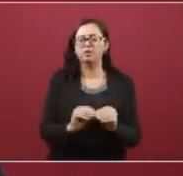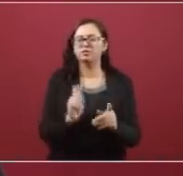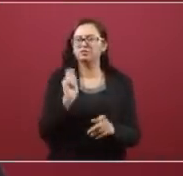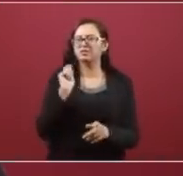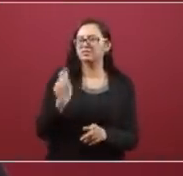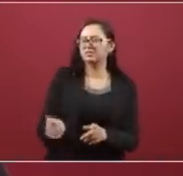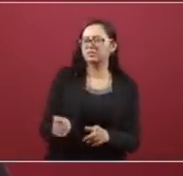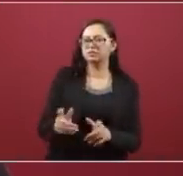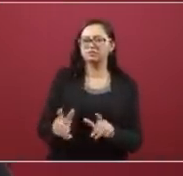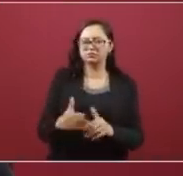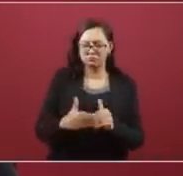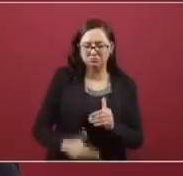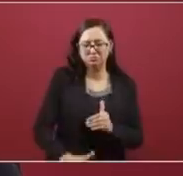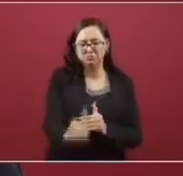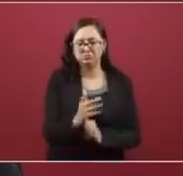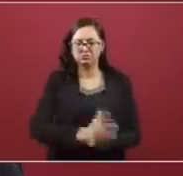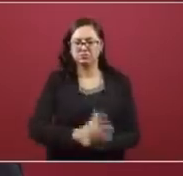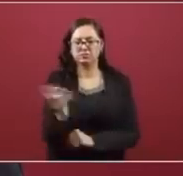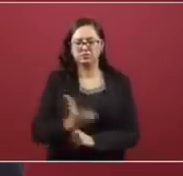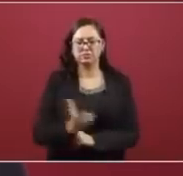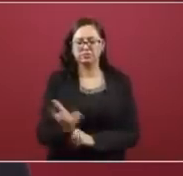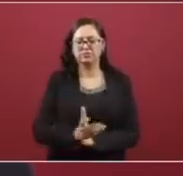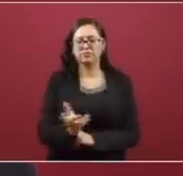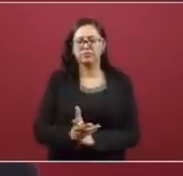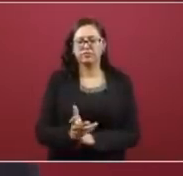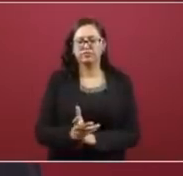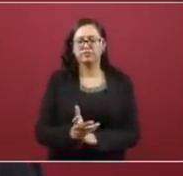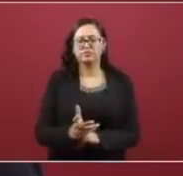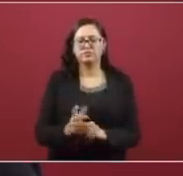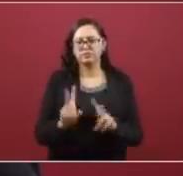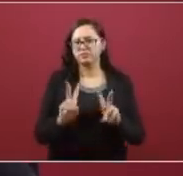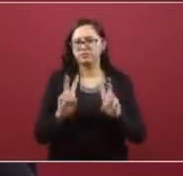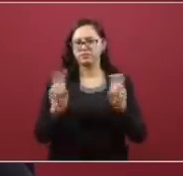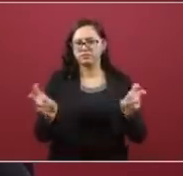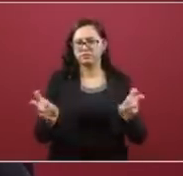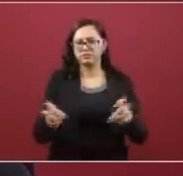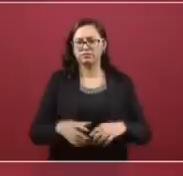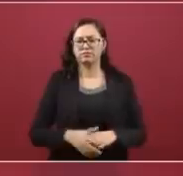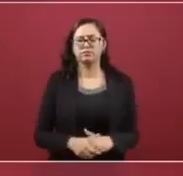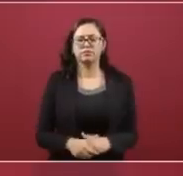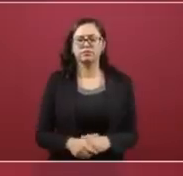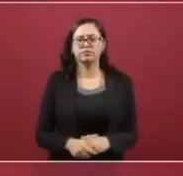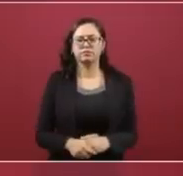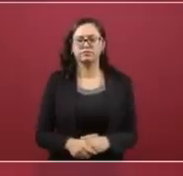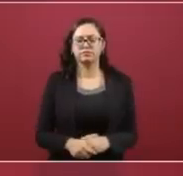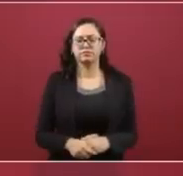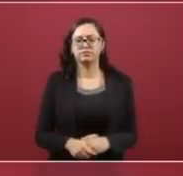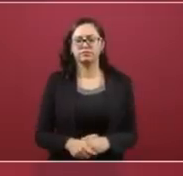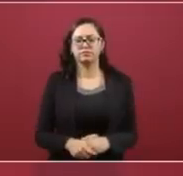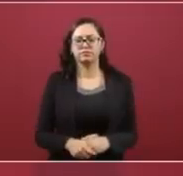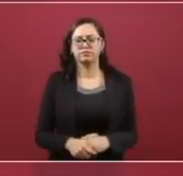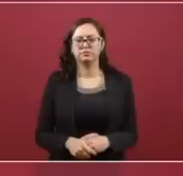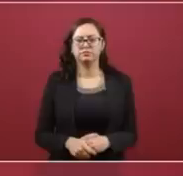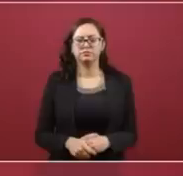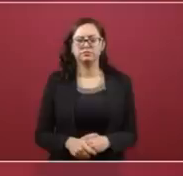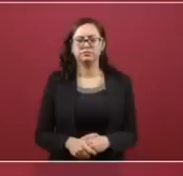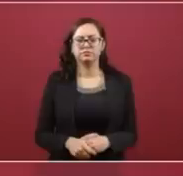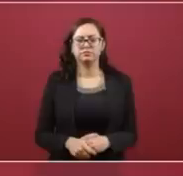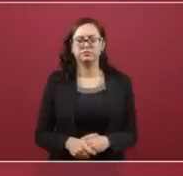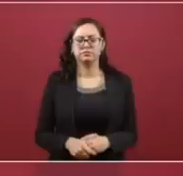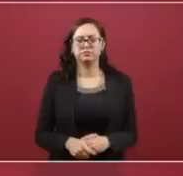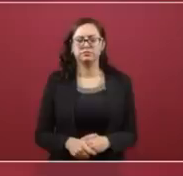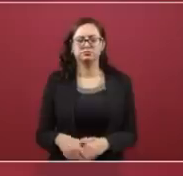que se va a llevar a cabo en este terreno. Em, yo